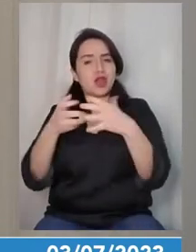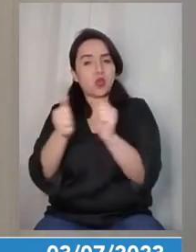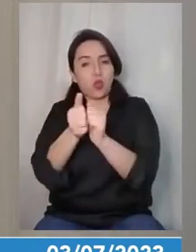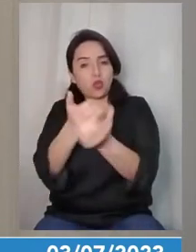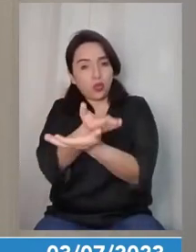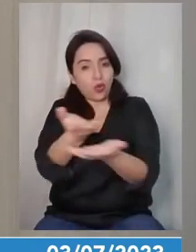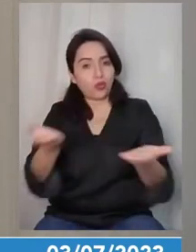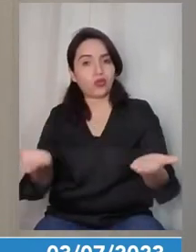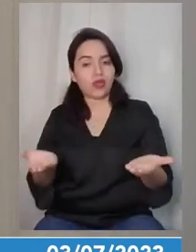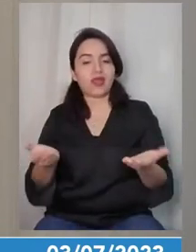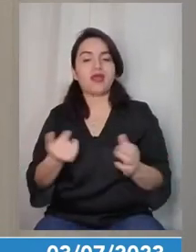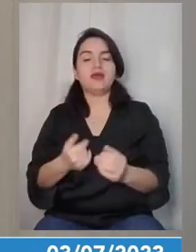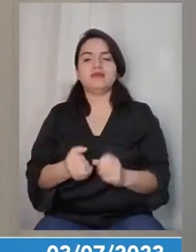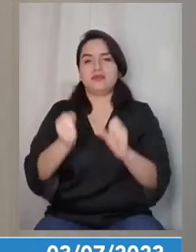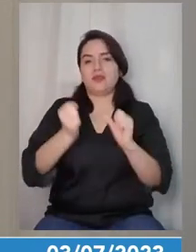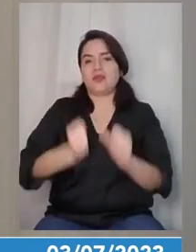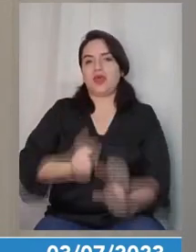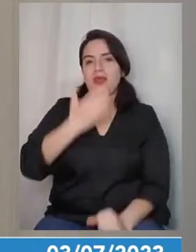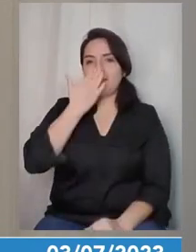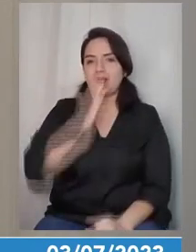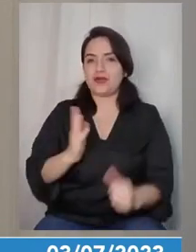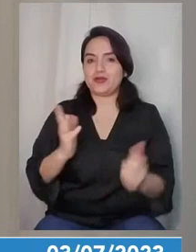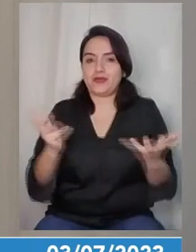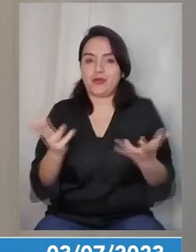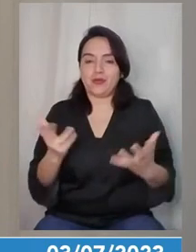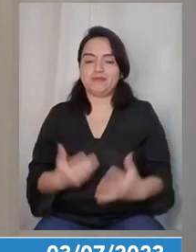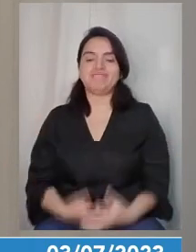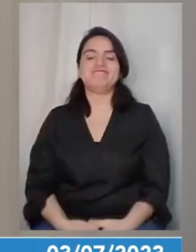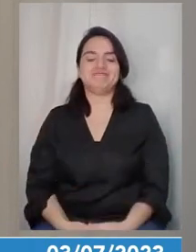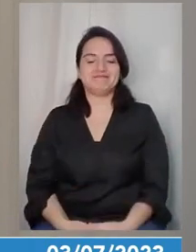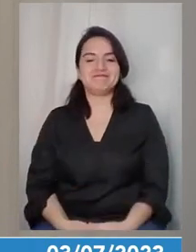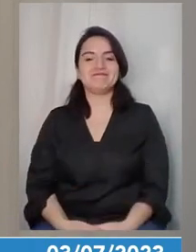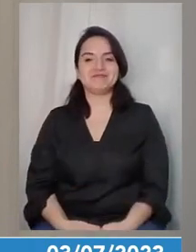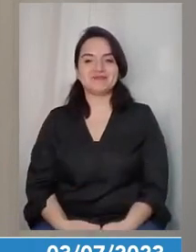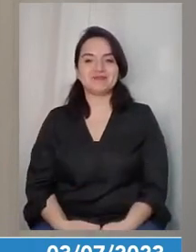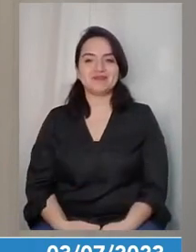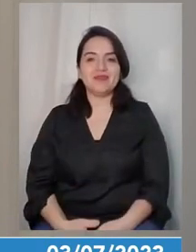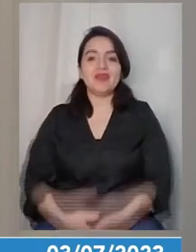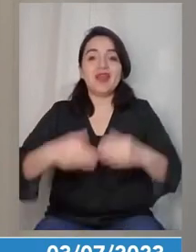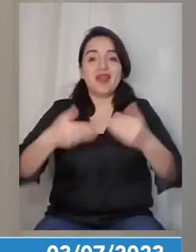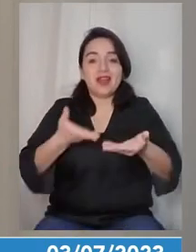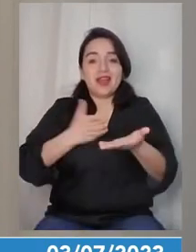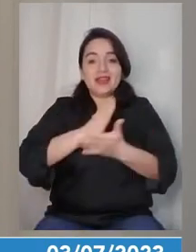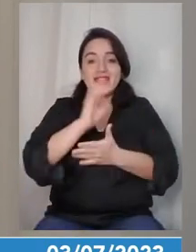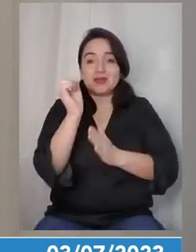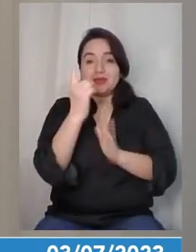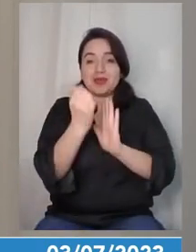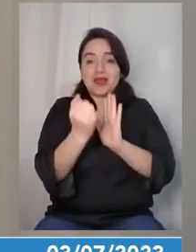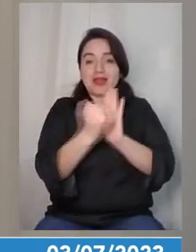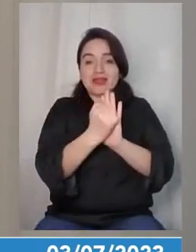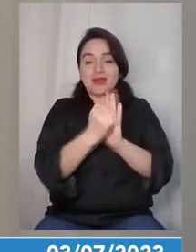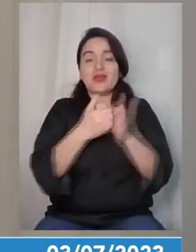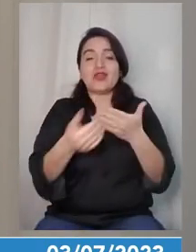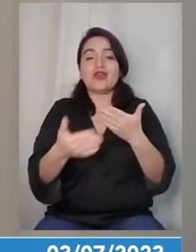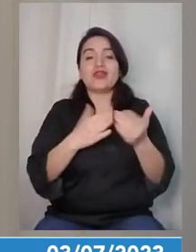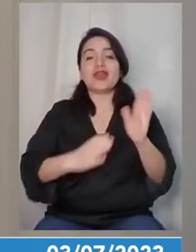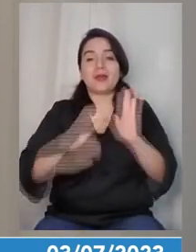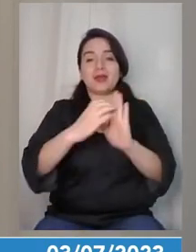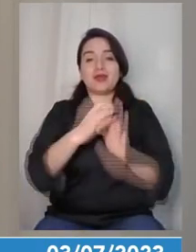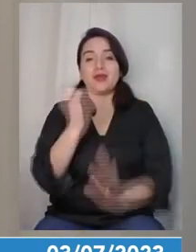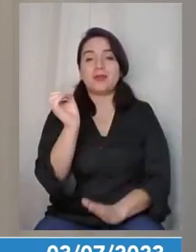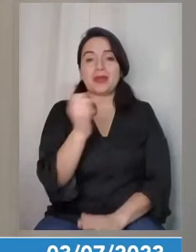mejora. Y parto entonces con el primer artículo, ¿no es cierto?, que se encuentra en el capítulo primero, que es el fundamento del